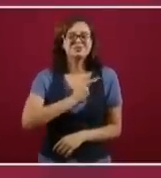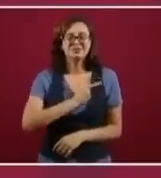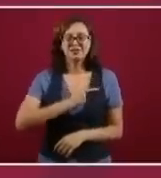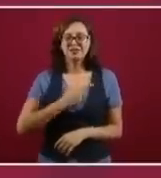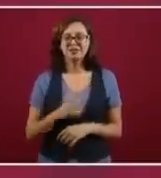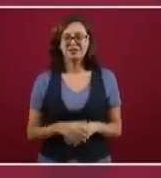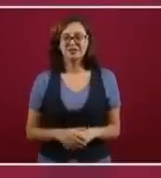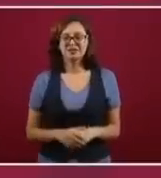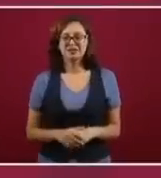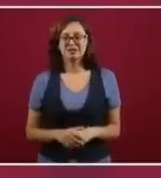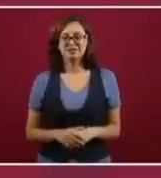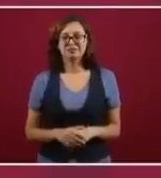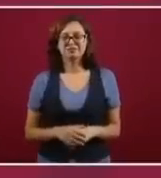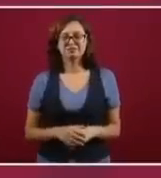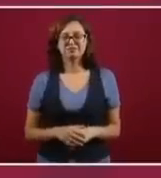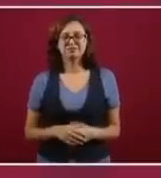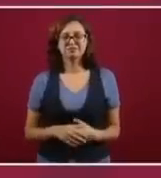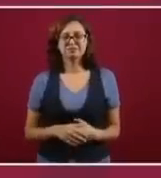porque